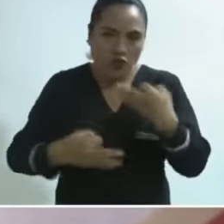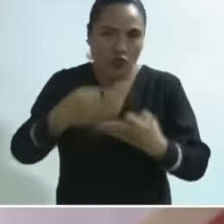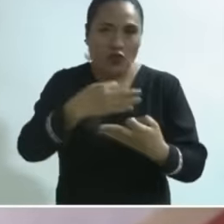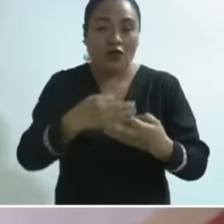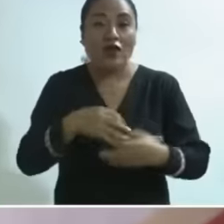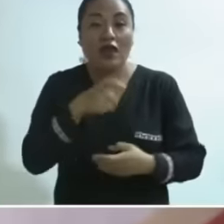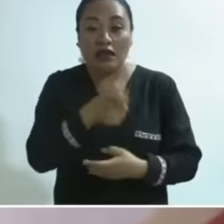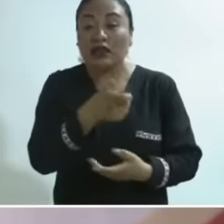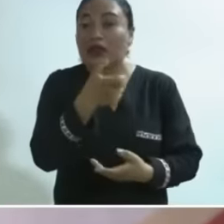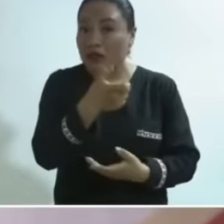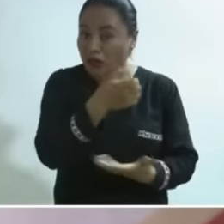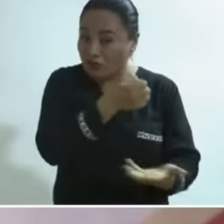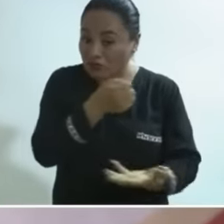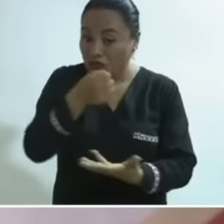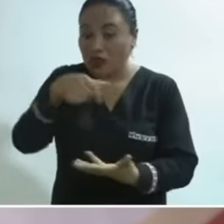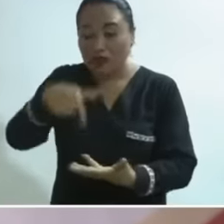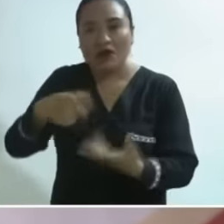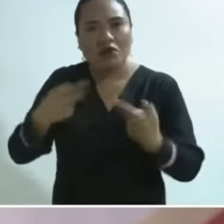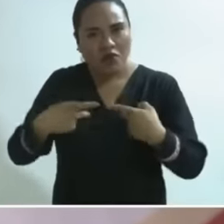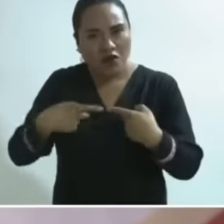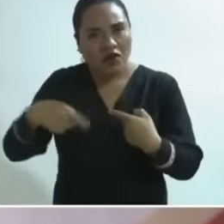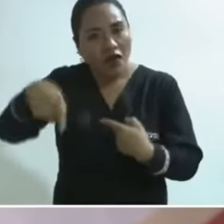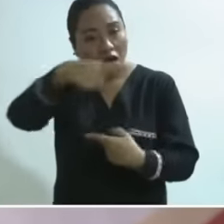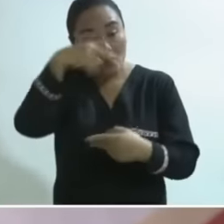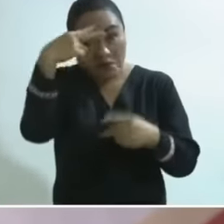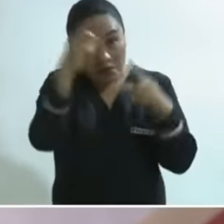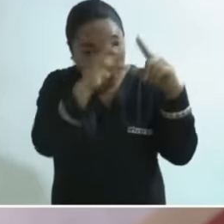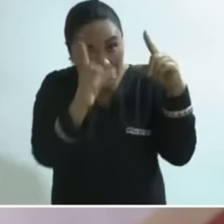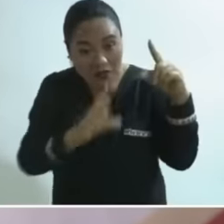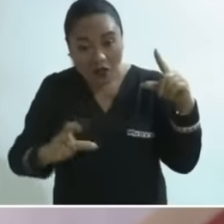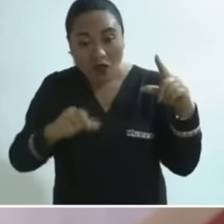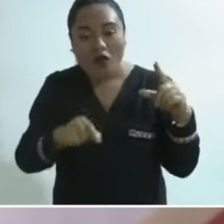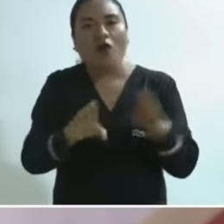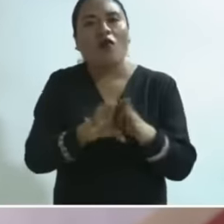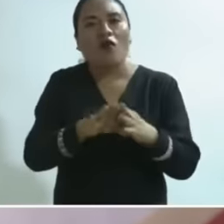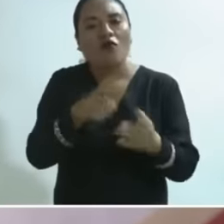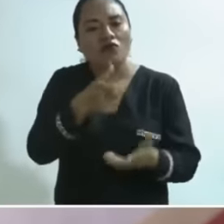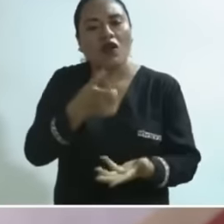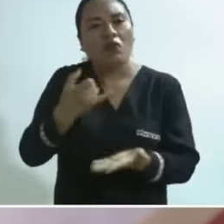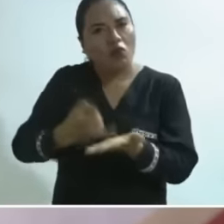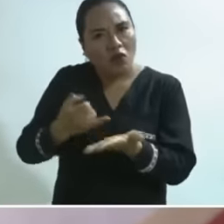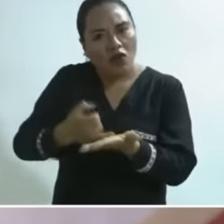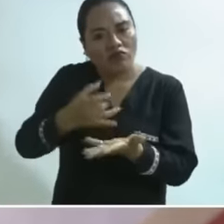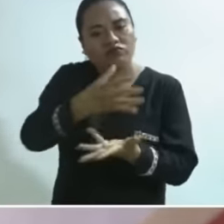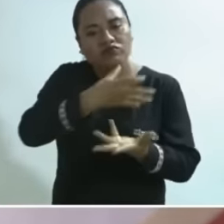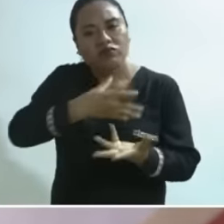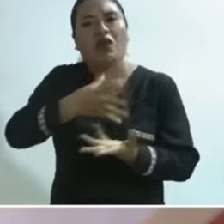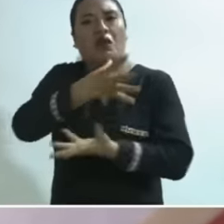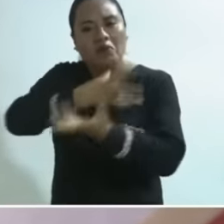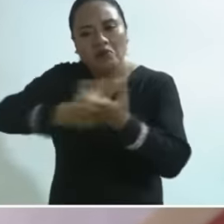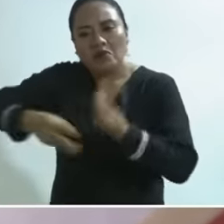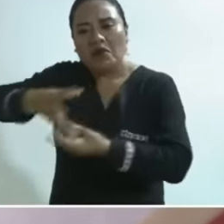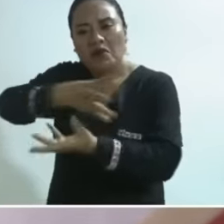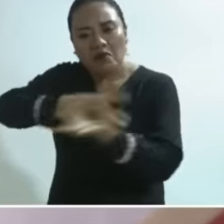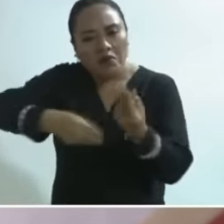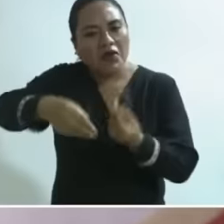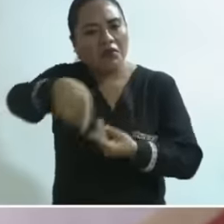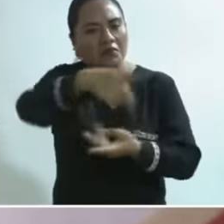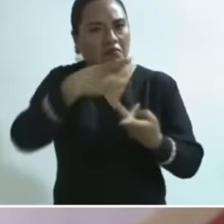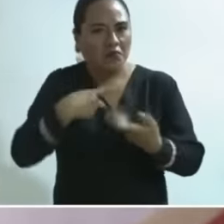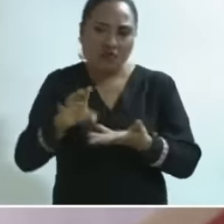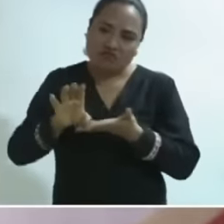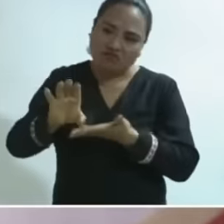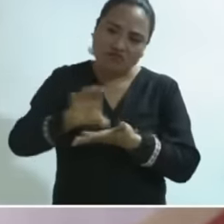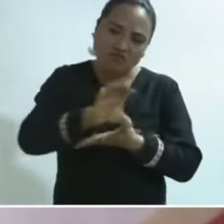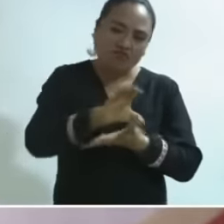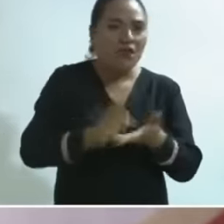el recurso del pueblo de México sea entregado al pueblo para que también lo administre, haga sus caminos, mejore